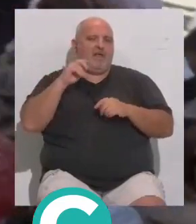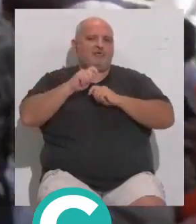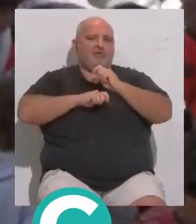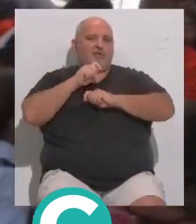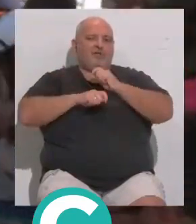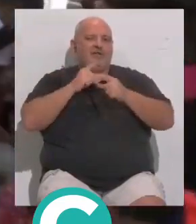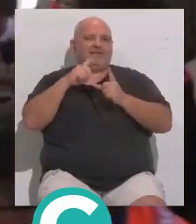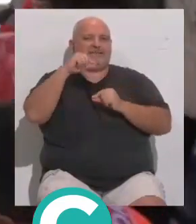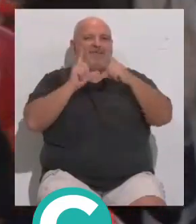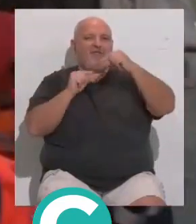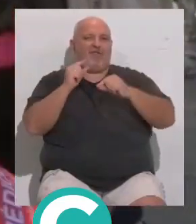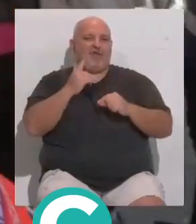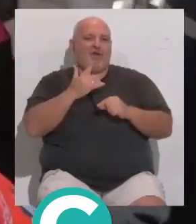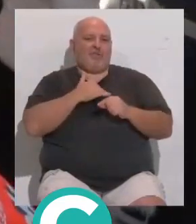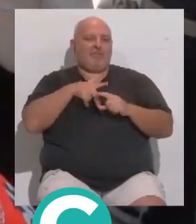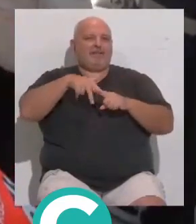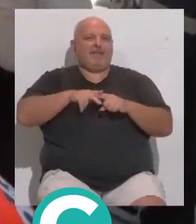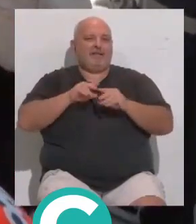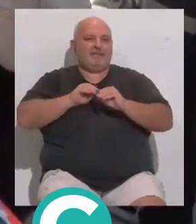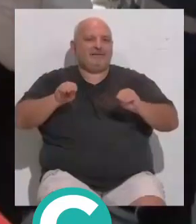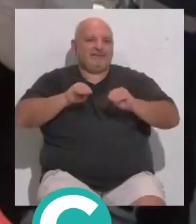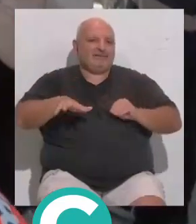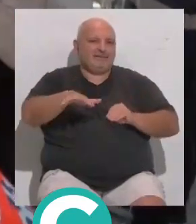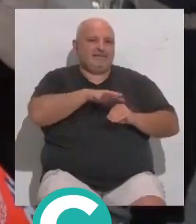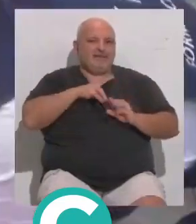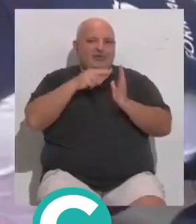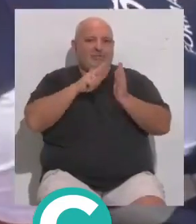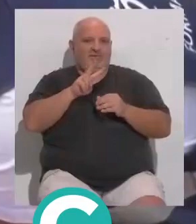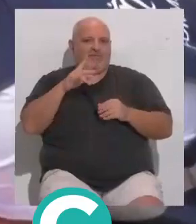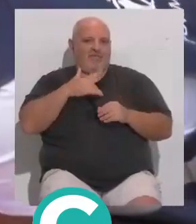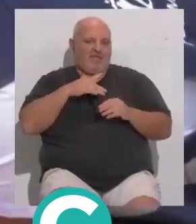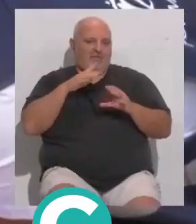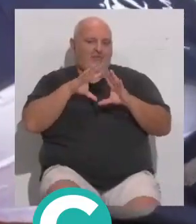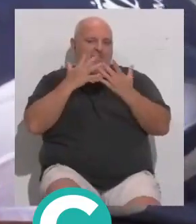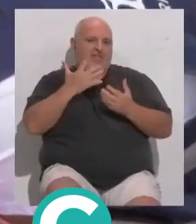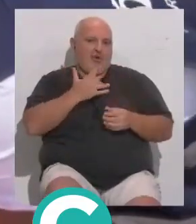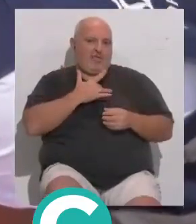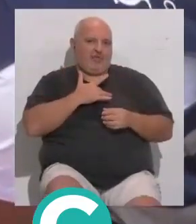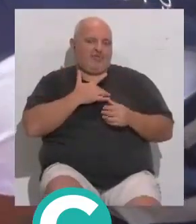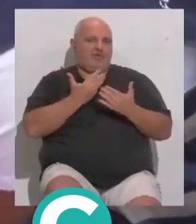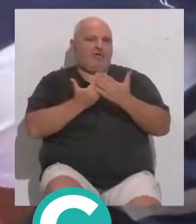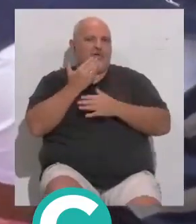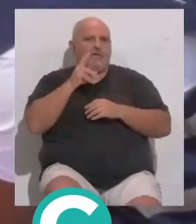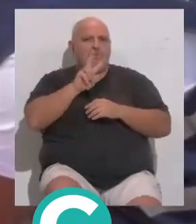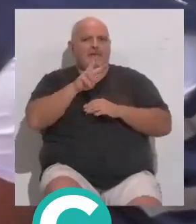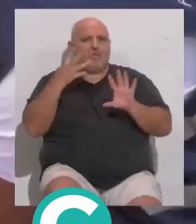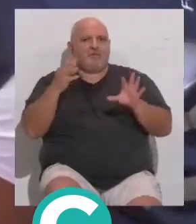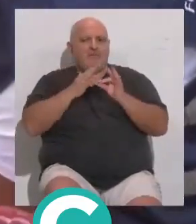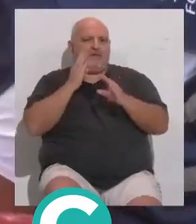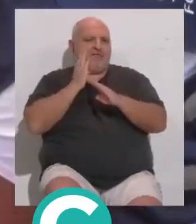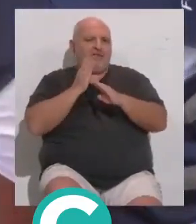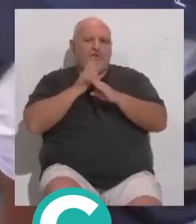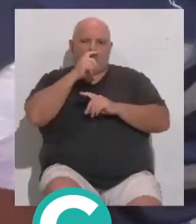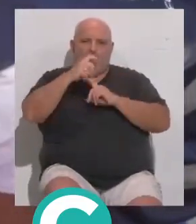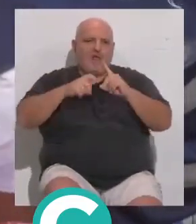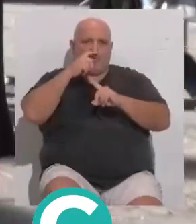Asociación Trébol de Corazones para los talleres del Día del Corazón 2022, una jornada que se conmemora cada 29 de septiembre